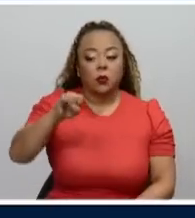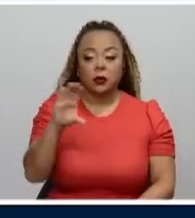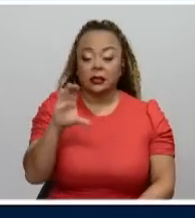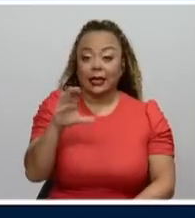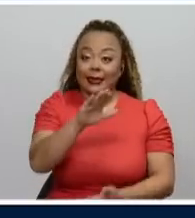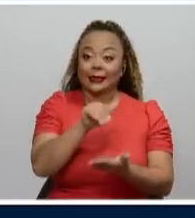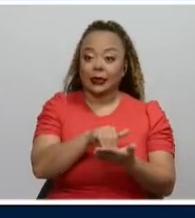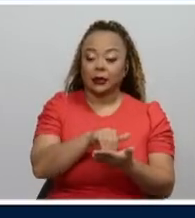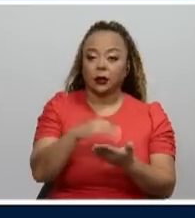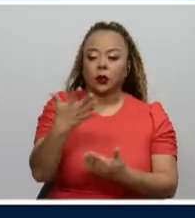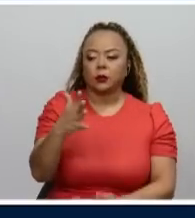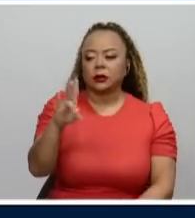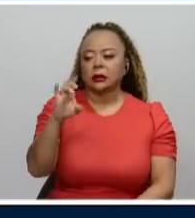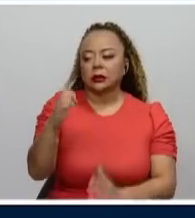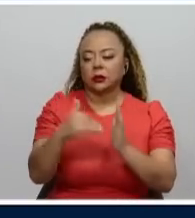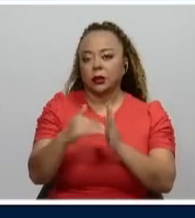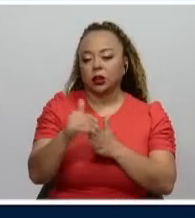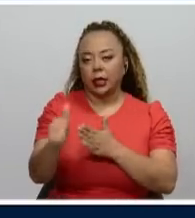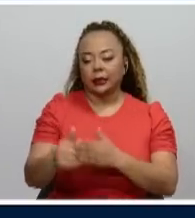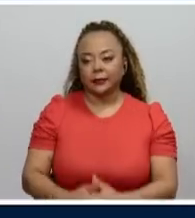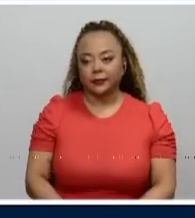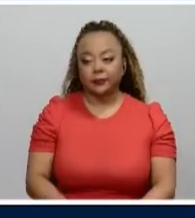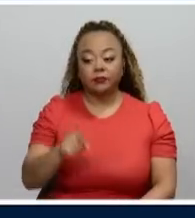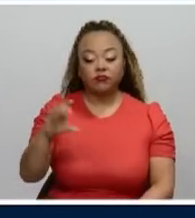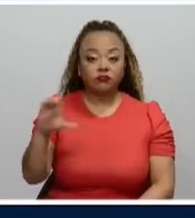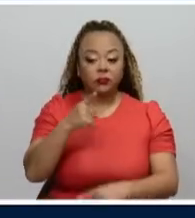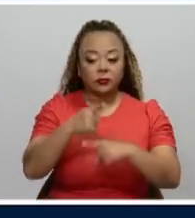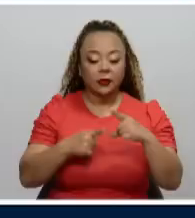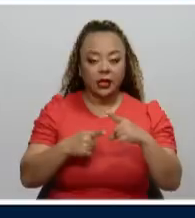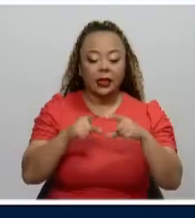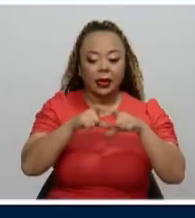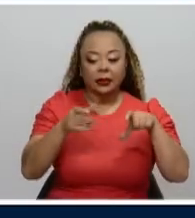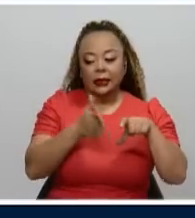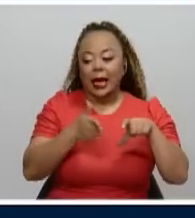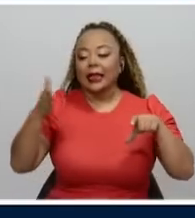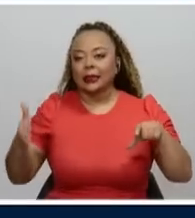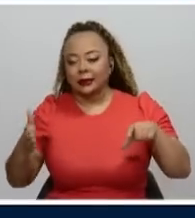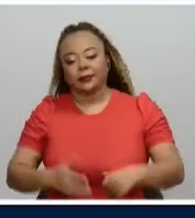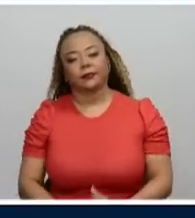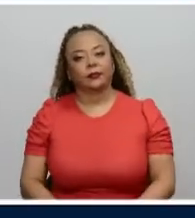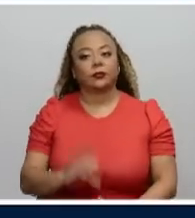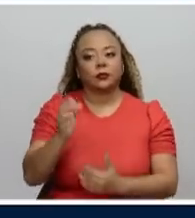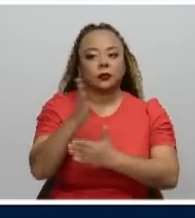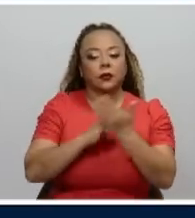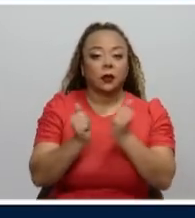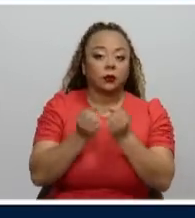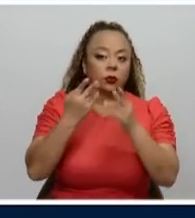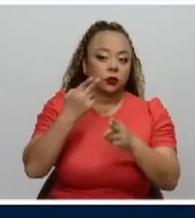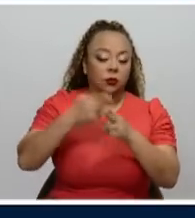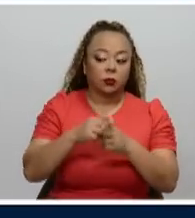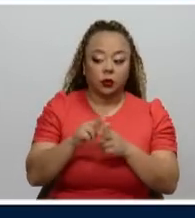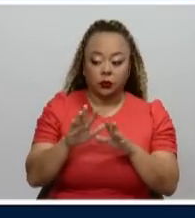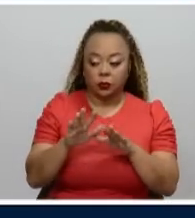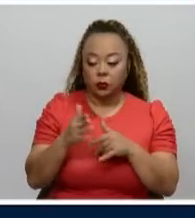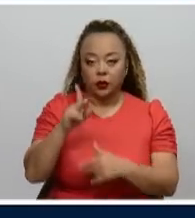central gana casi 700 mil dólares sí que eso se gana de media cancha para adelante digamos claro o alguien con mucho nombre como no sé